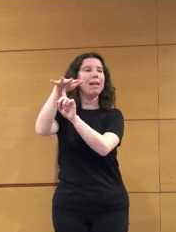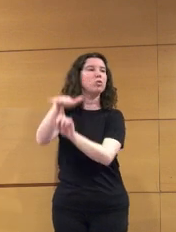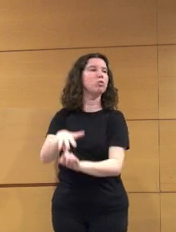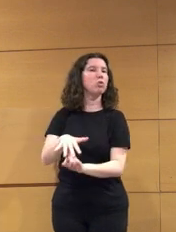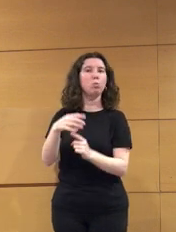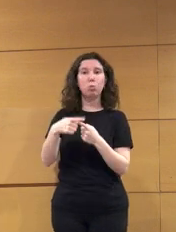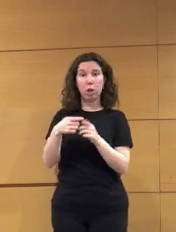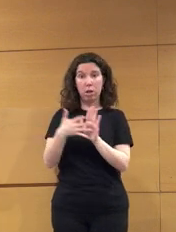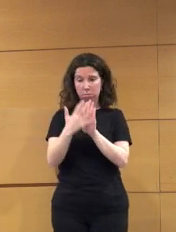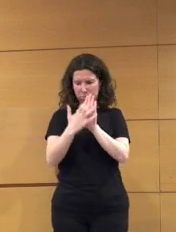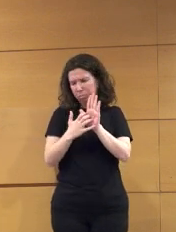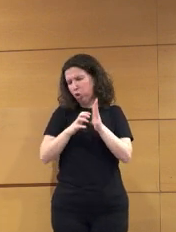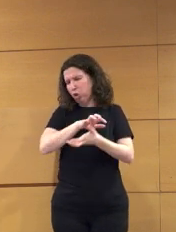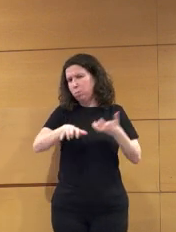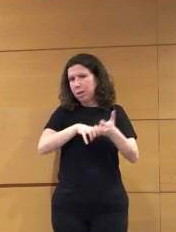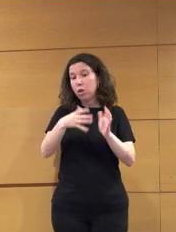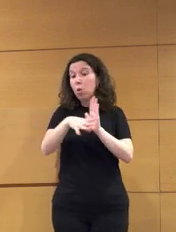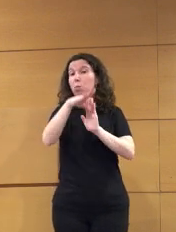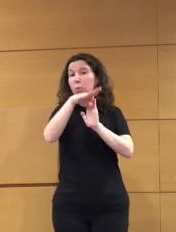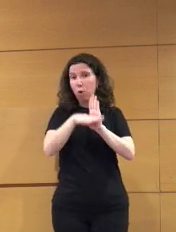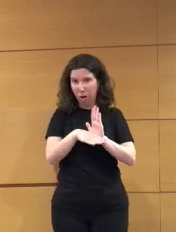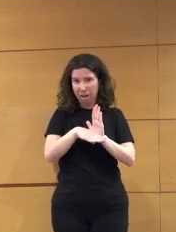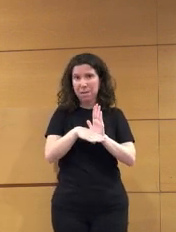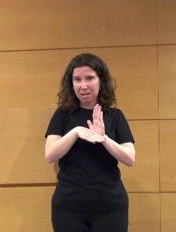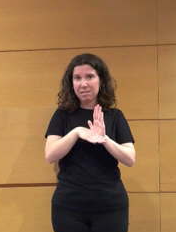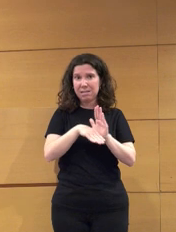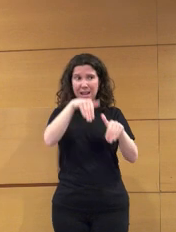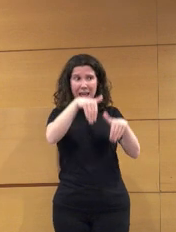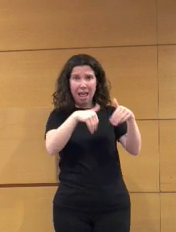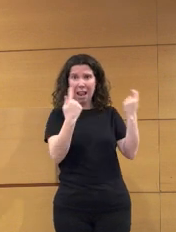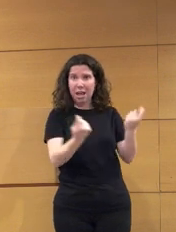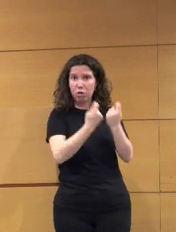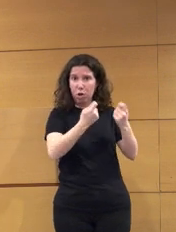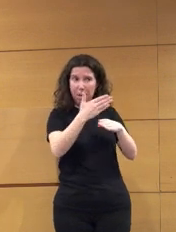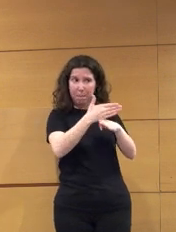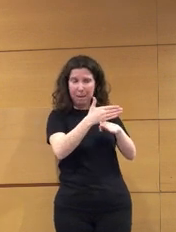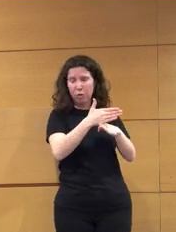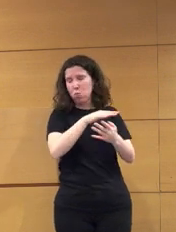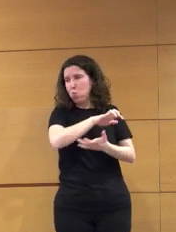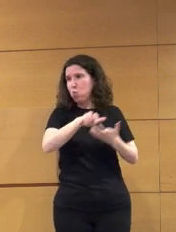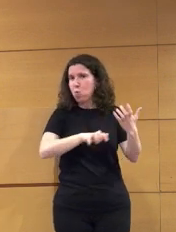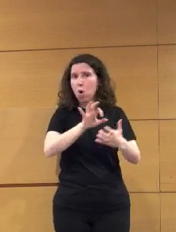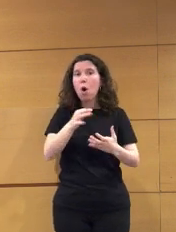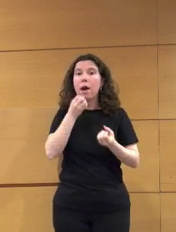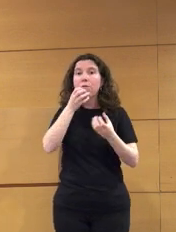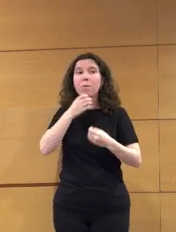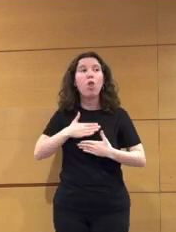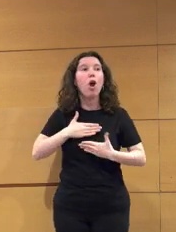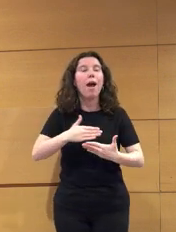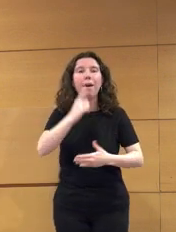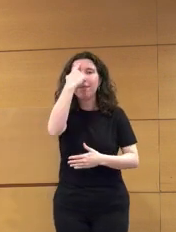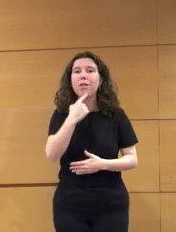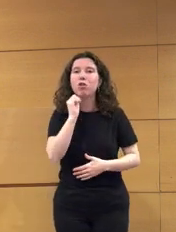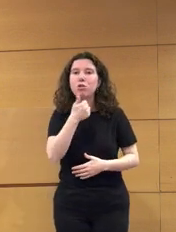Basta ver los programas electorales que tienen los partidos políticos o la información compleja sobre los candidatos o los debates democráticos son